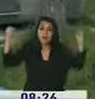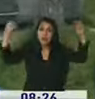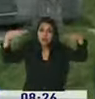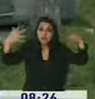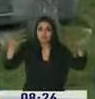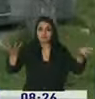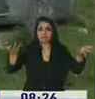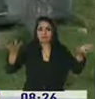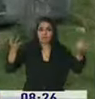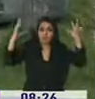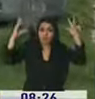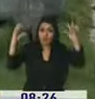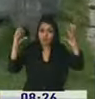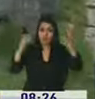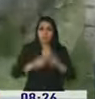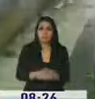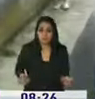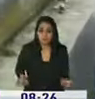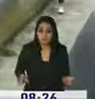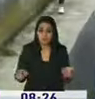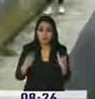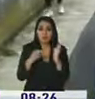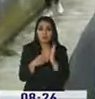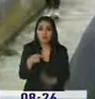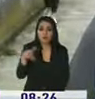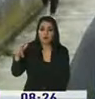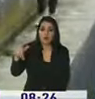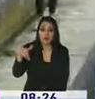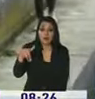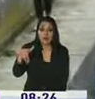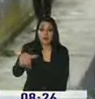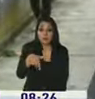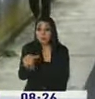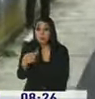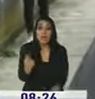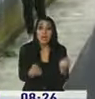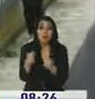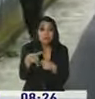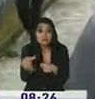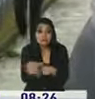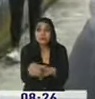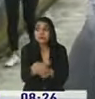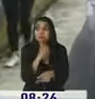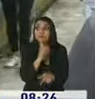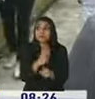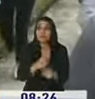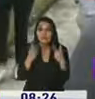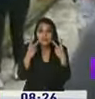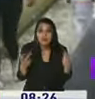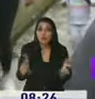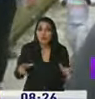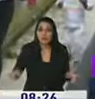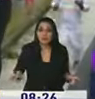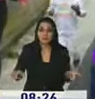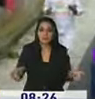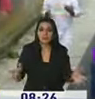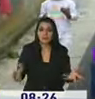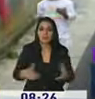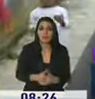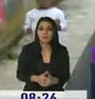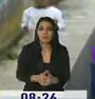escasa. Llegan veredas más que todo porque aquí uno toca estarle aquí toreándole a los carros. porque como usted ve, no hay veredas, no hay nada aquí.